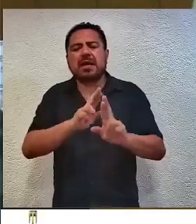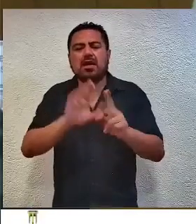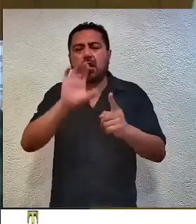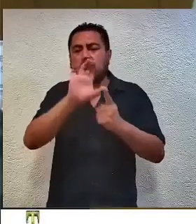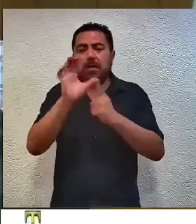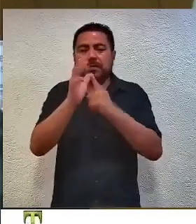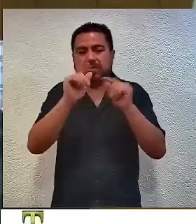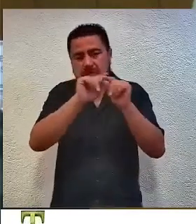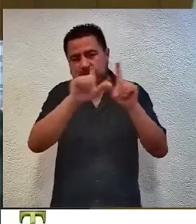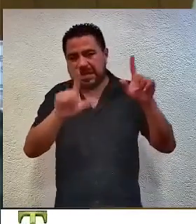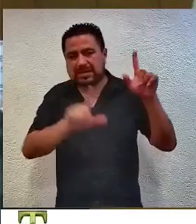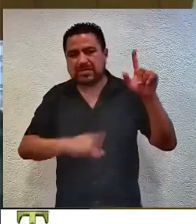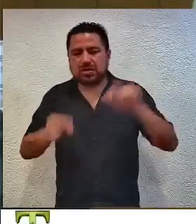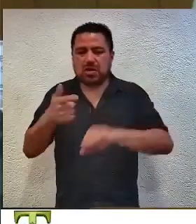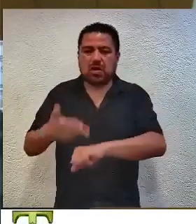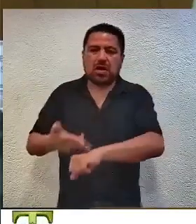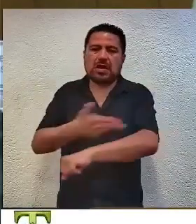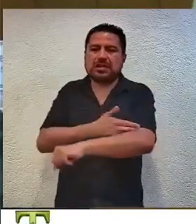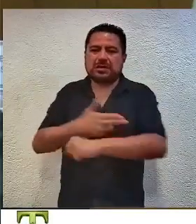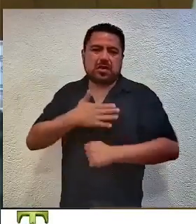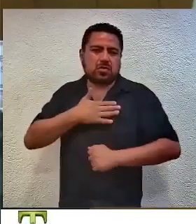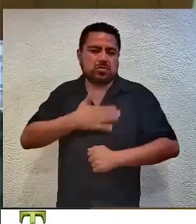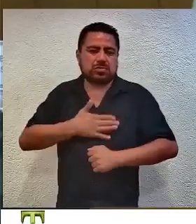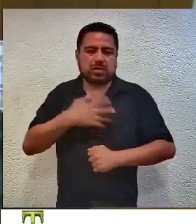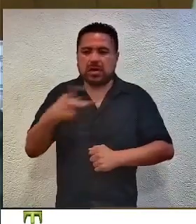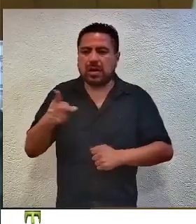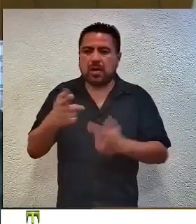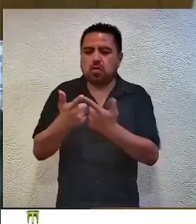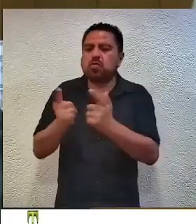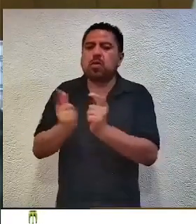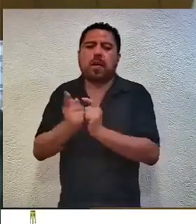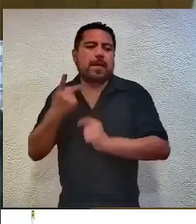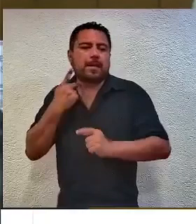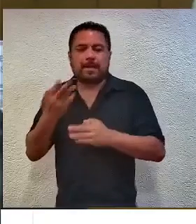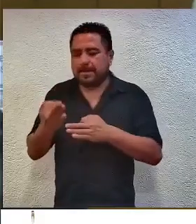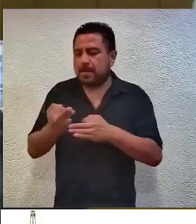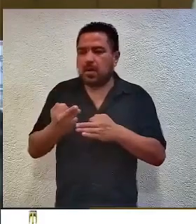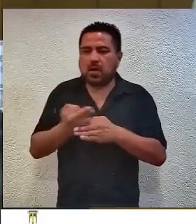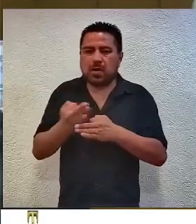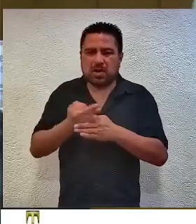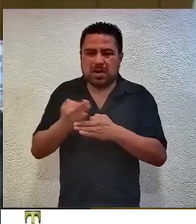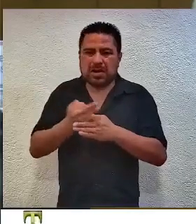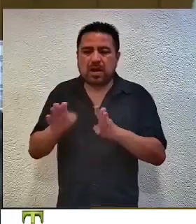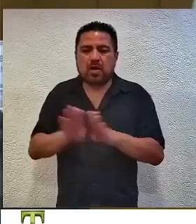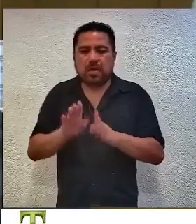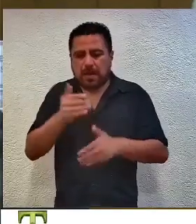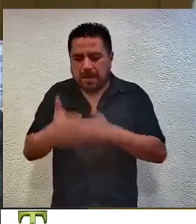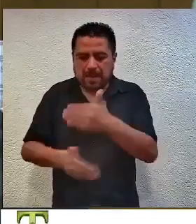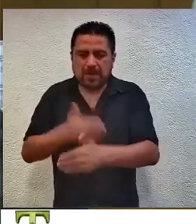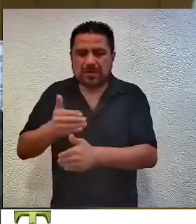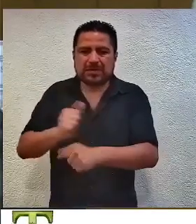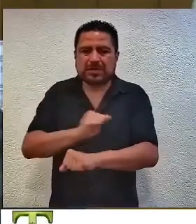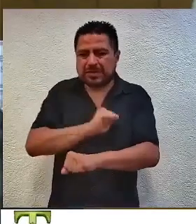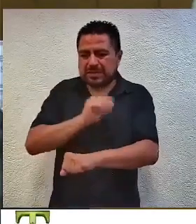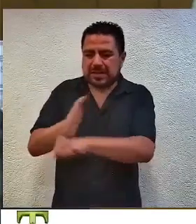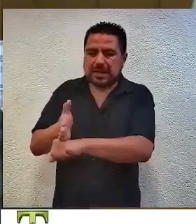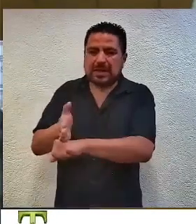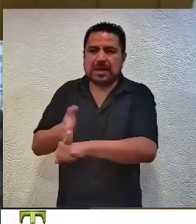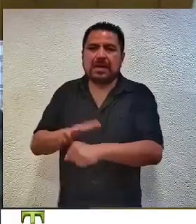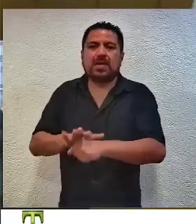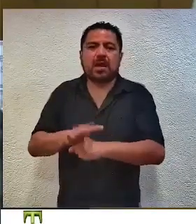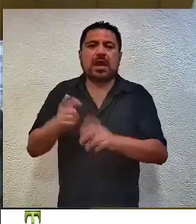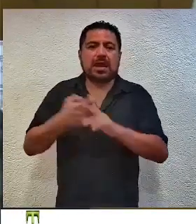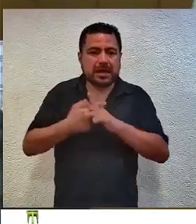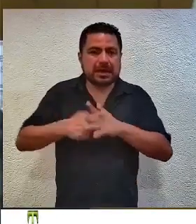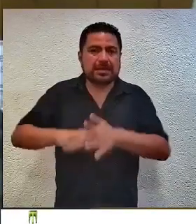Comisión Nacional de Honestidad y Justicia del Partido Morena en un procedimiento sancionador que se